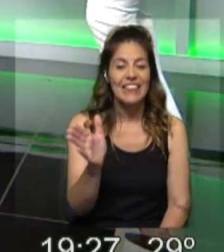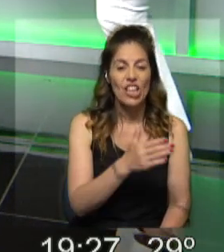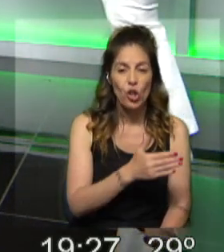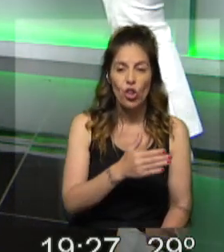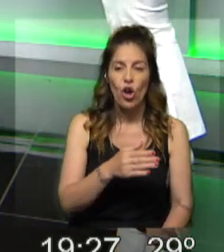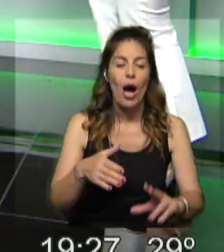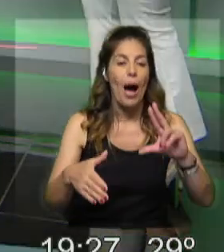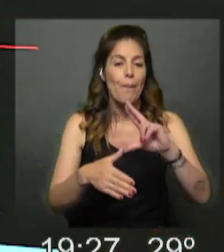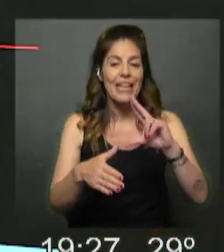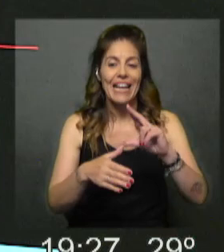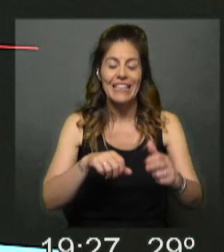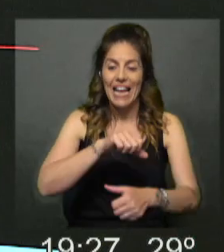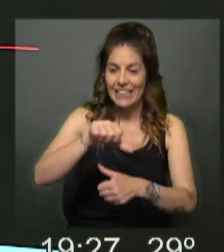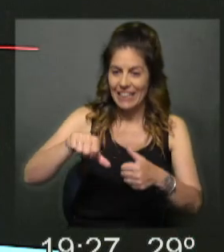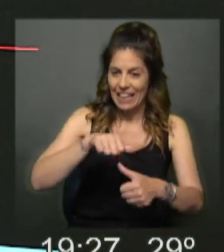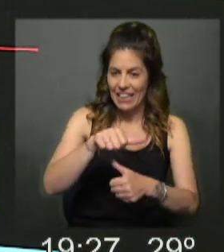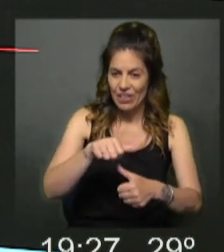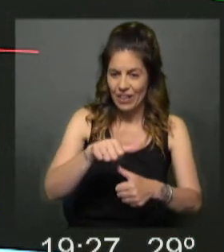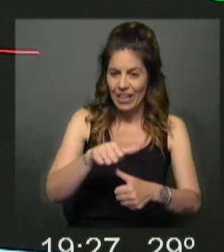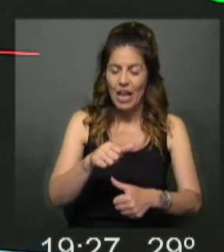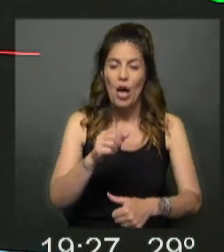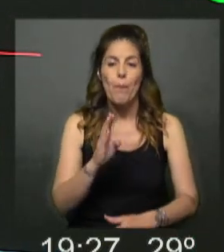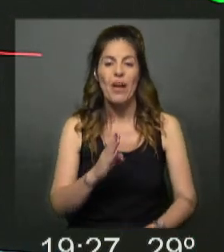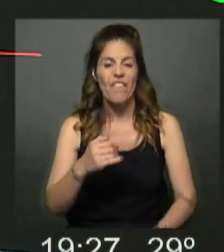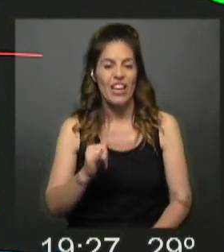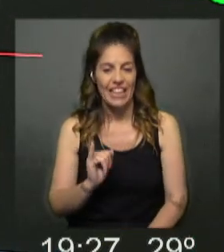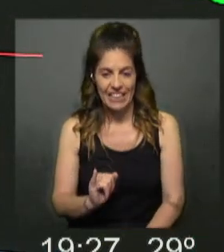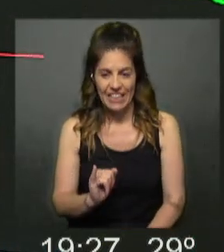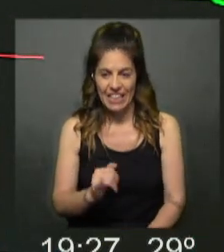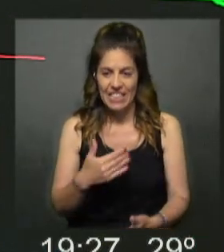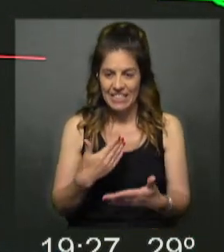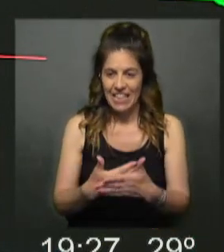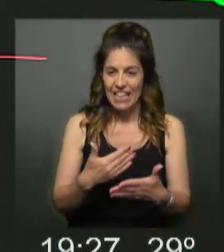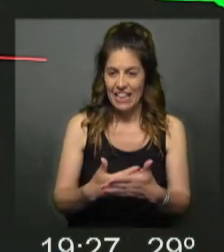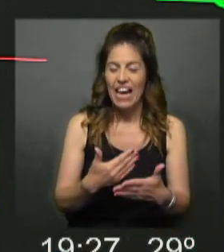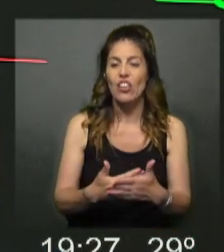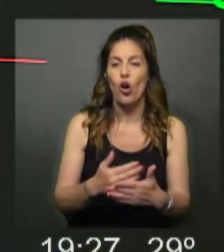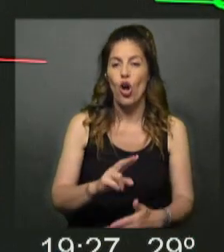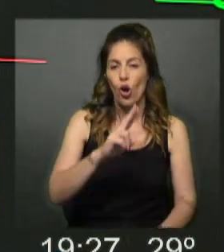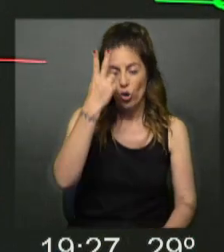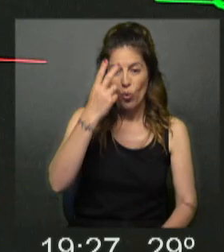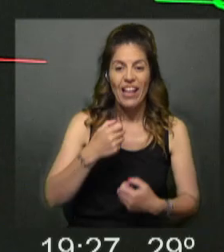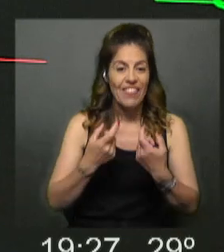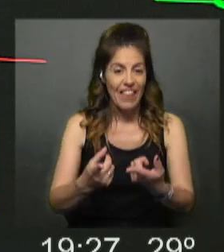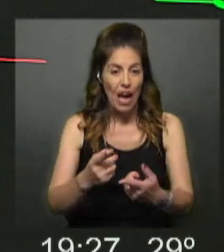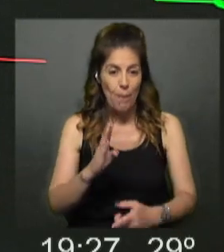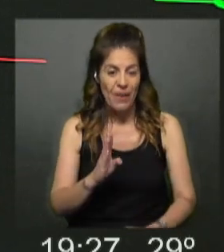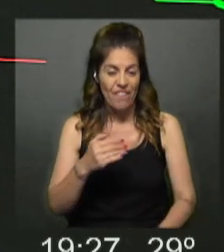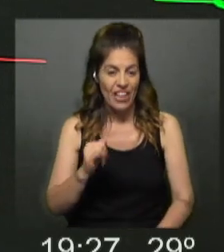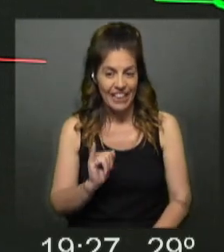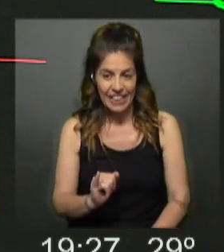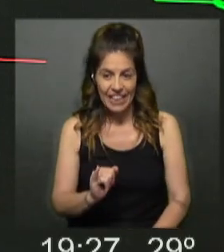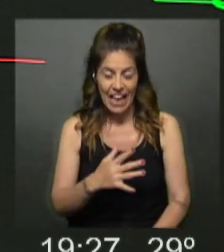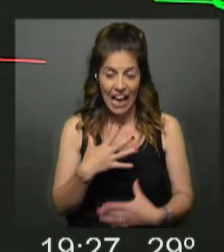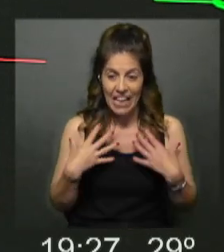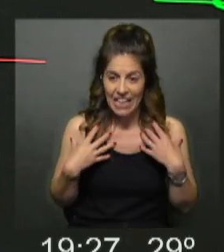diferencia est podemos decir que es cercano a lo que se se Uruguay destina de pbi a la salud por